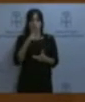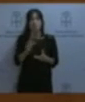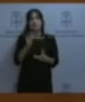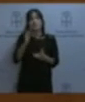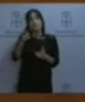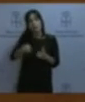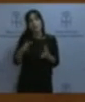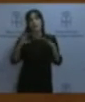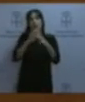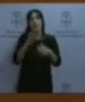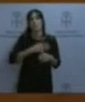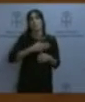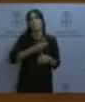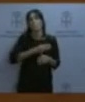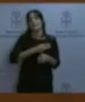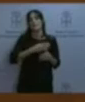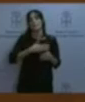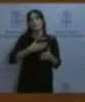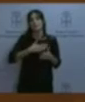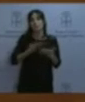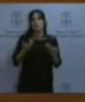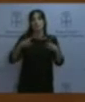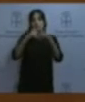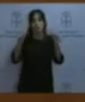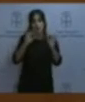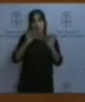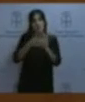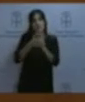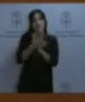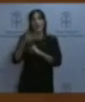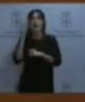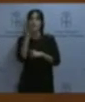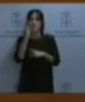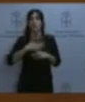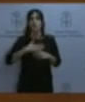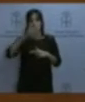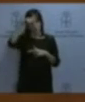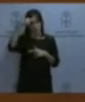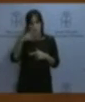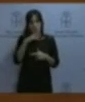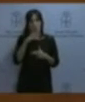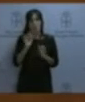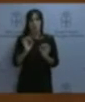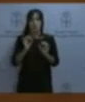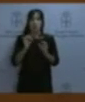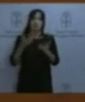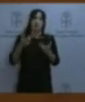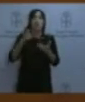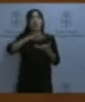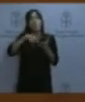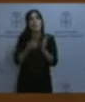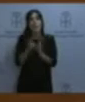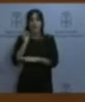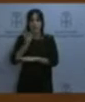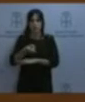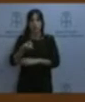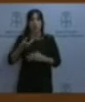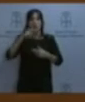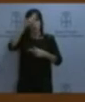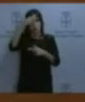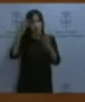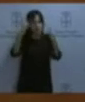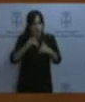Y es un problema transversal que afecta al conjunto del patrimonio cultural. No es que no exista un plan director de patrimonio cultural, es que no lo puede